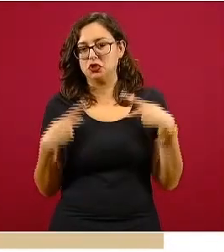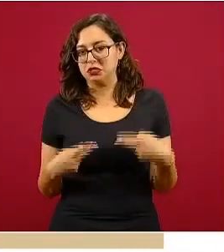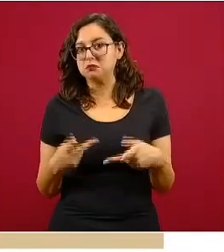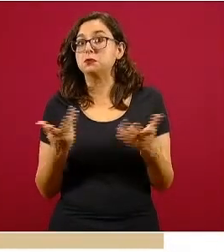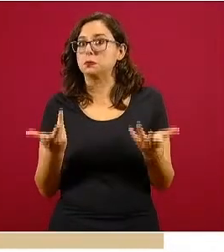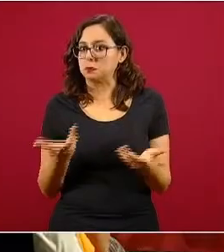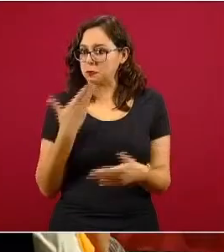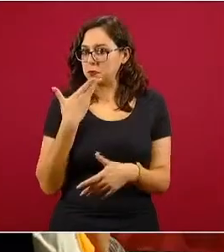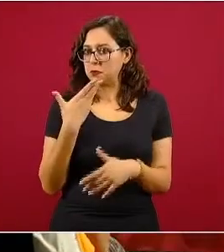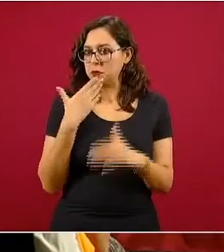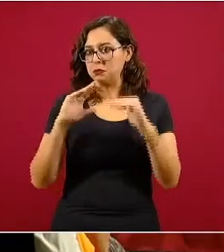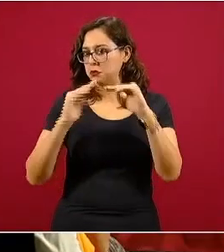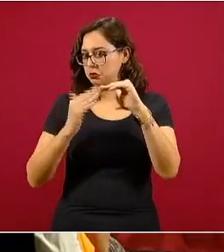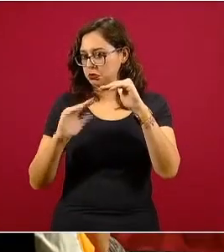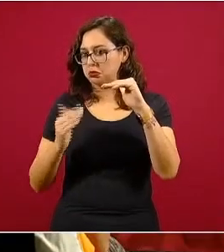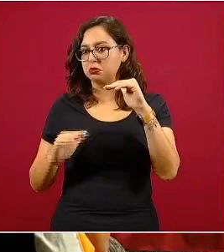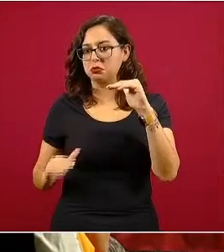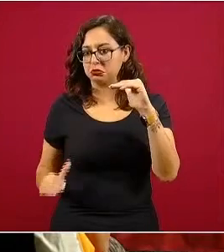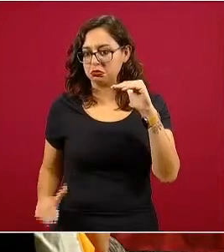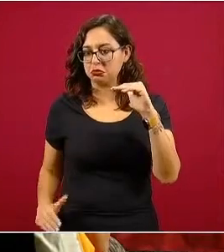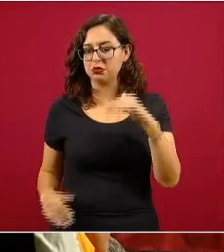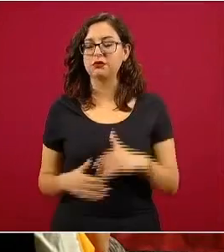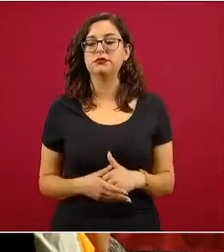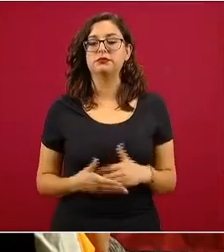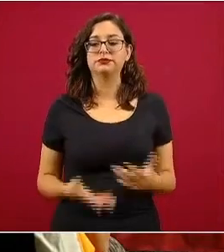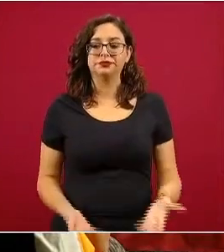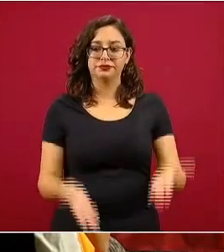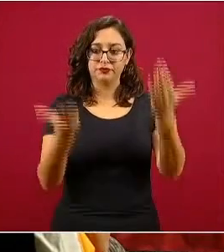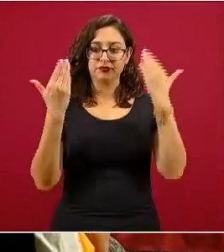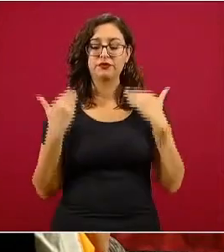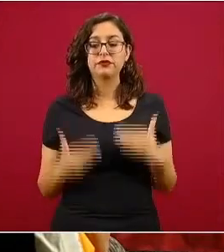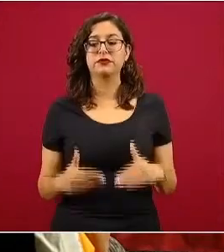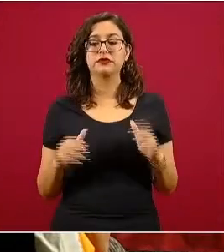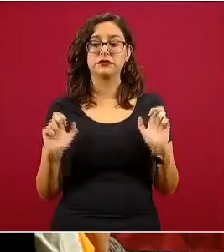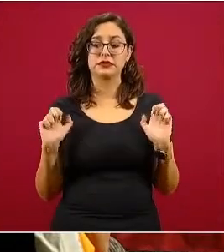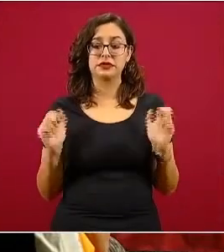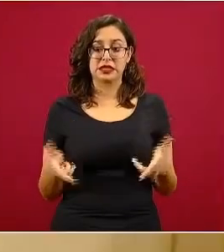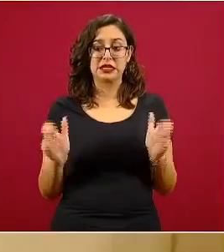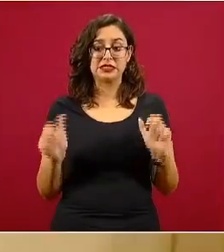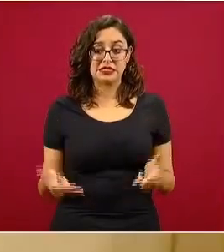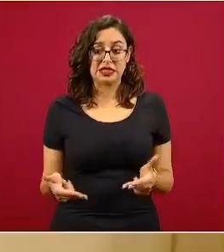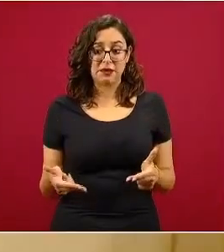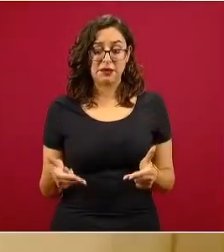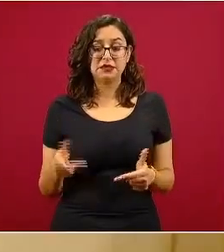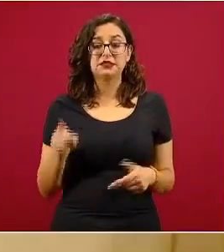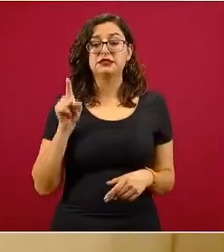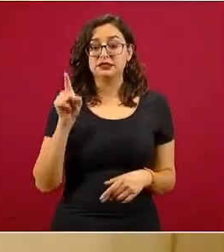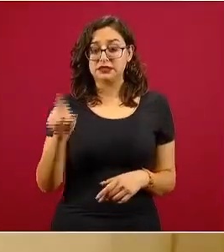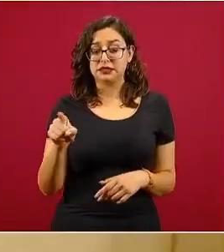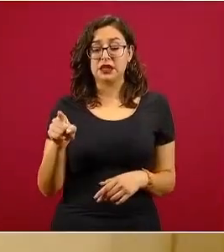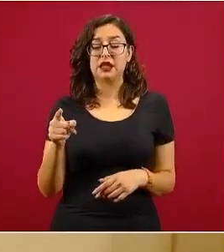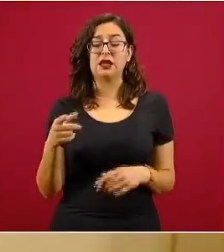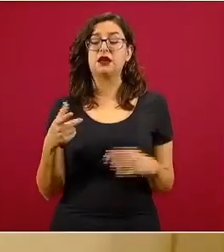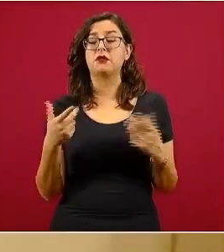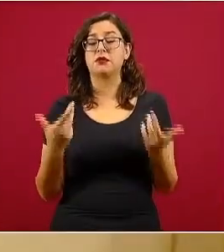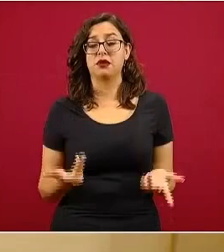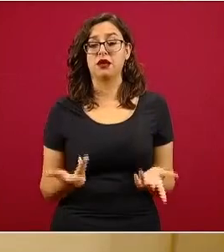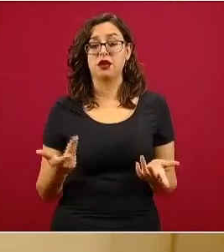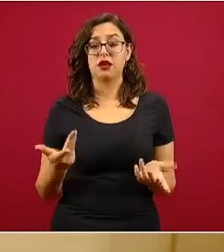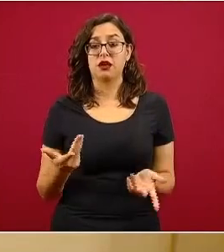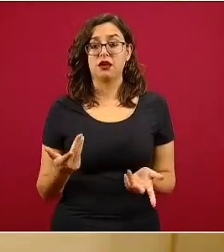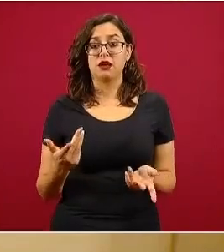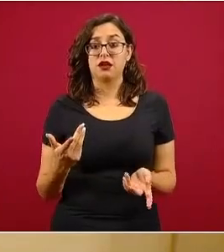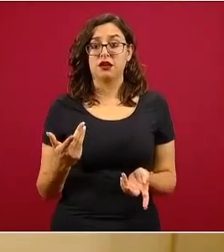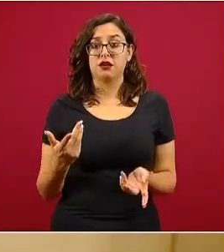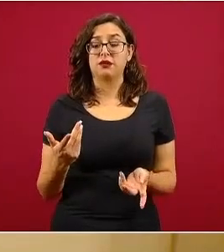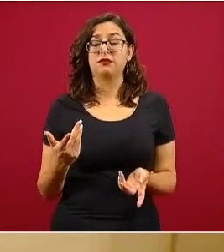importante. Veamos la siguiente diapositiva, siguiente estado. Chiapas fue uno de los estados que desde ya algunas semanas veíamos